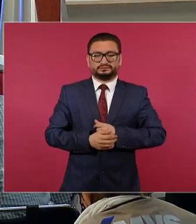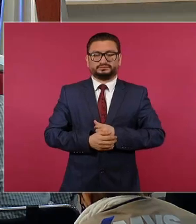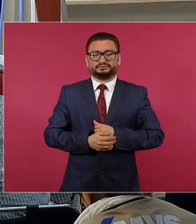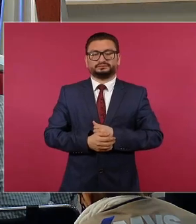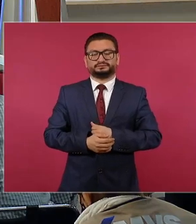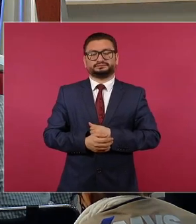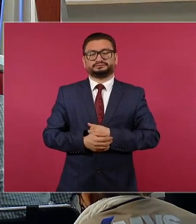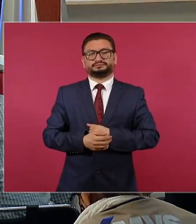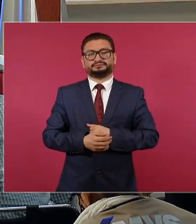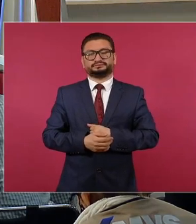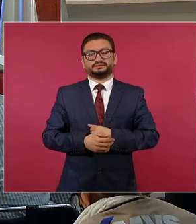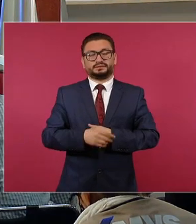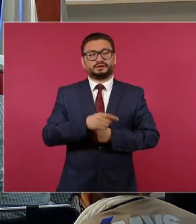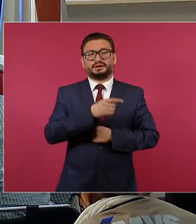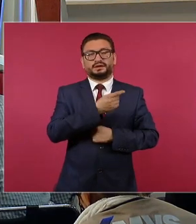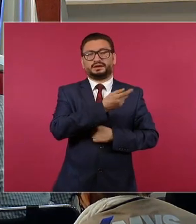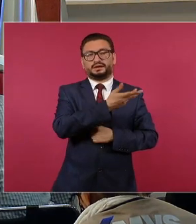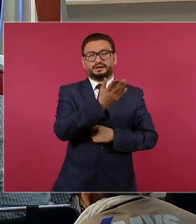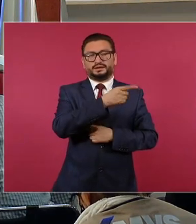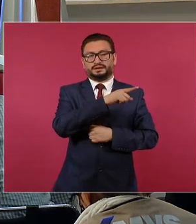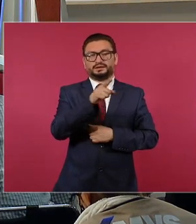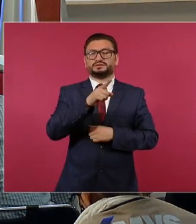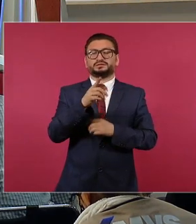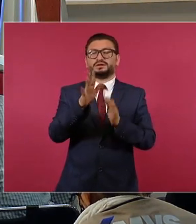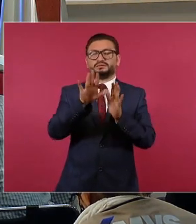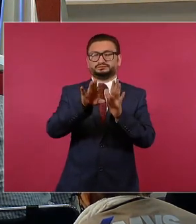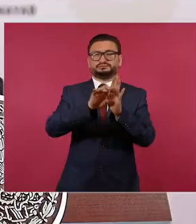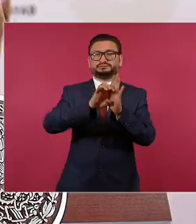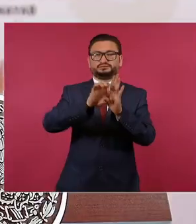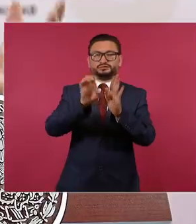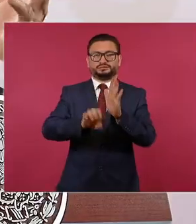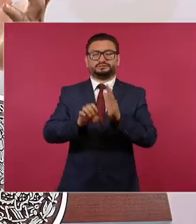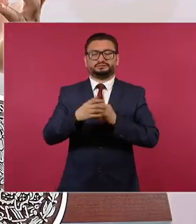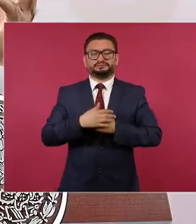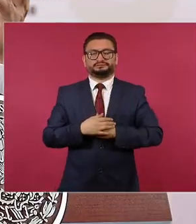ellos, por ejemplo, no